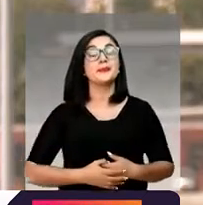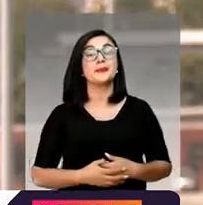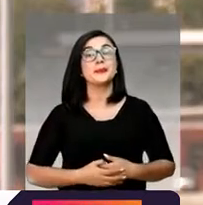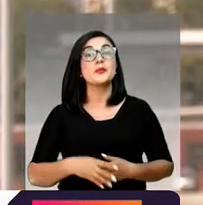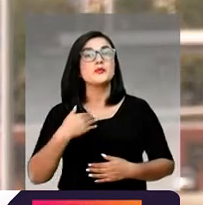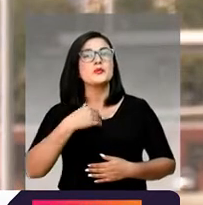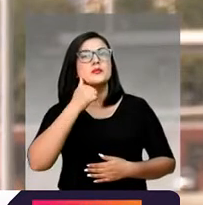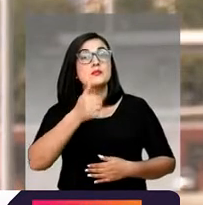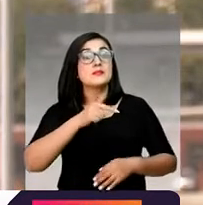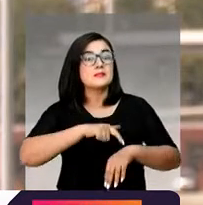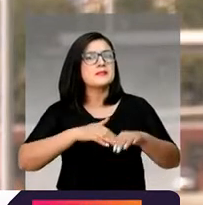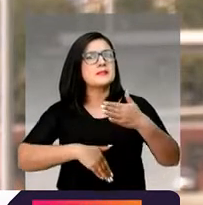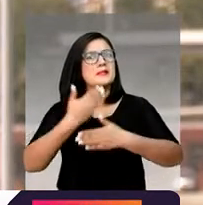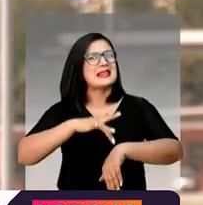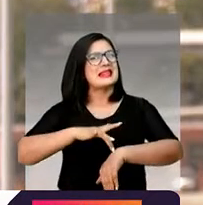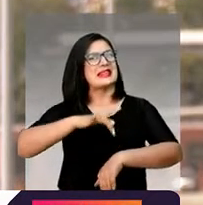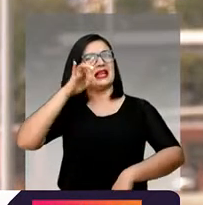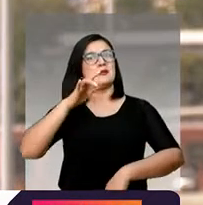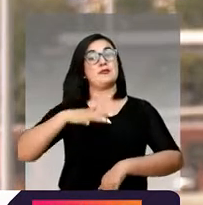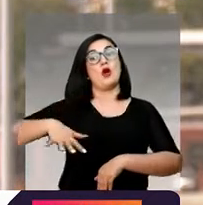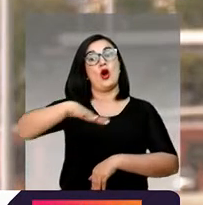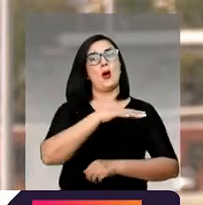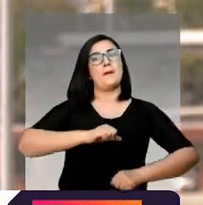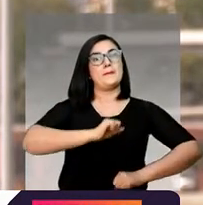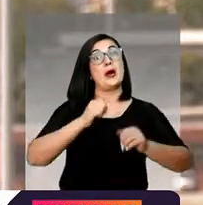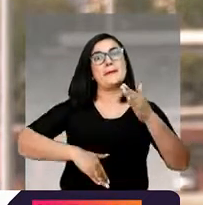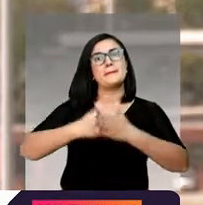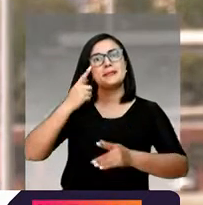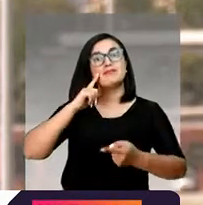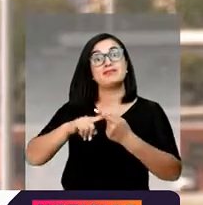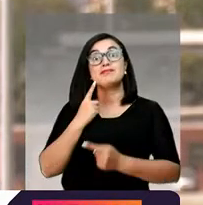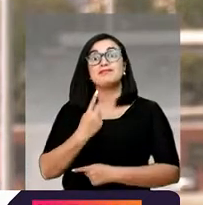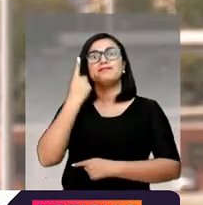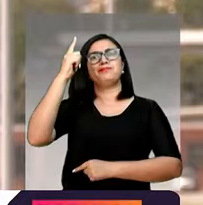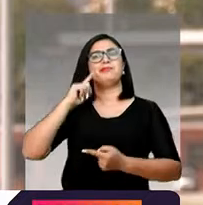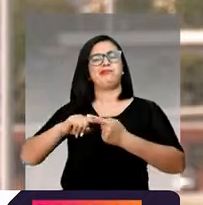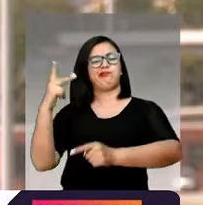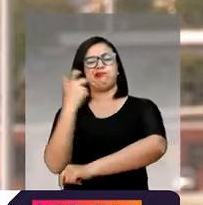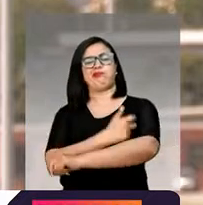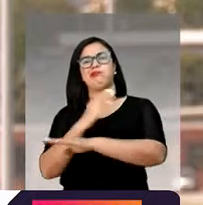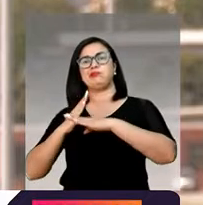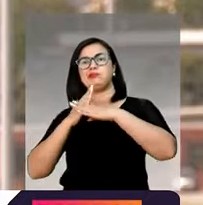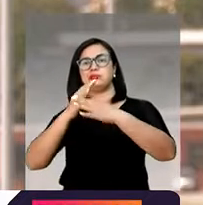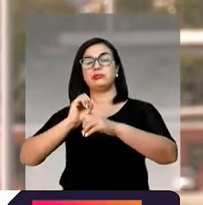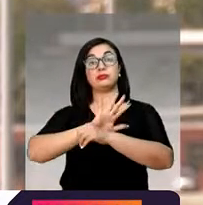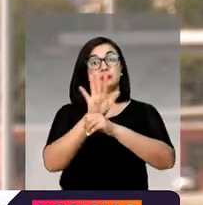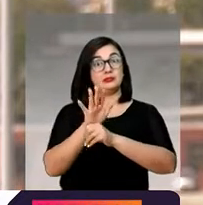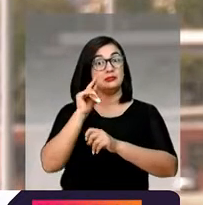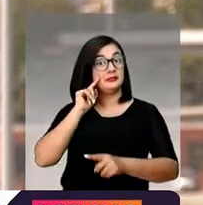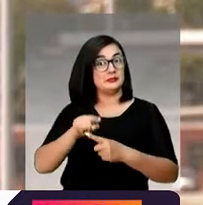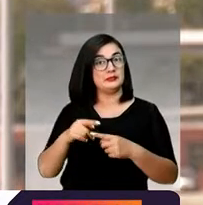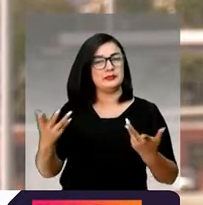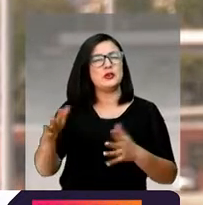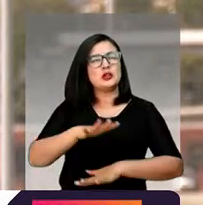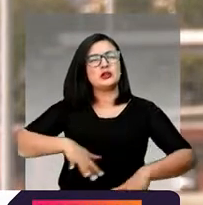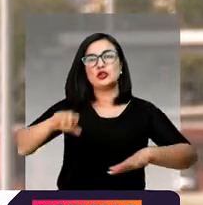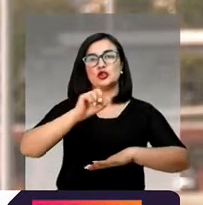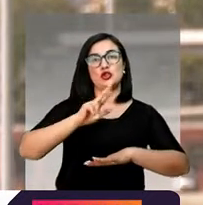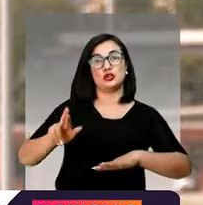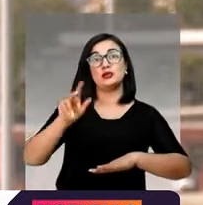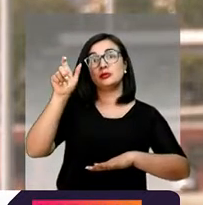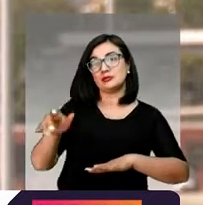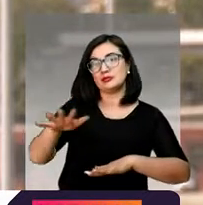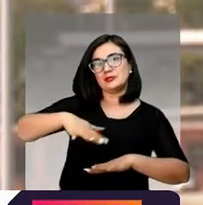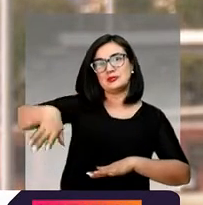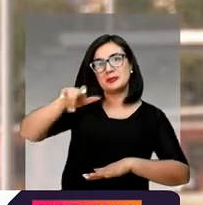Mañana, desde muy temprano, Bogotá vivirá la primera jornada de vacunación contra el COVID-19. En el sur de la capital, tanto el